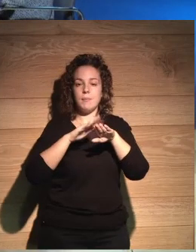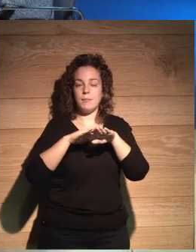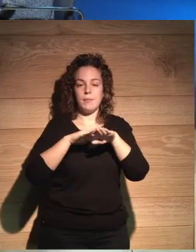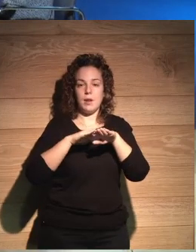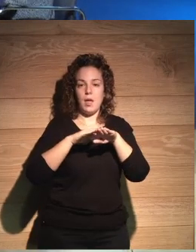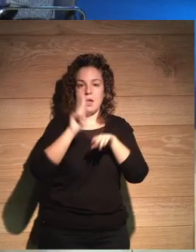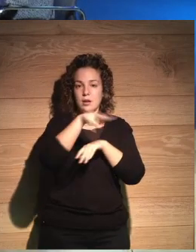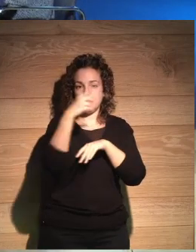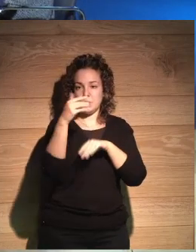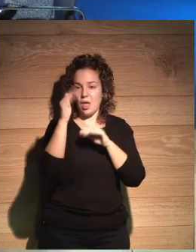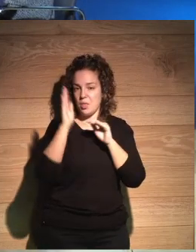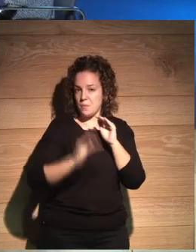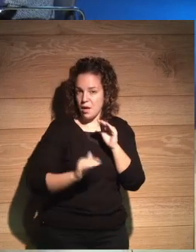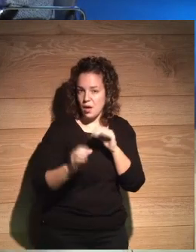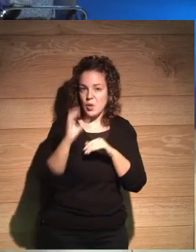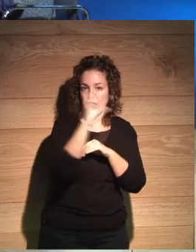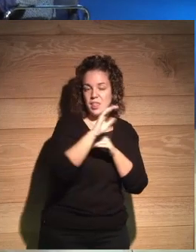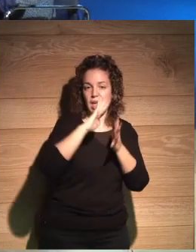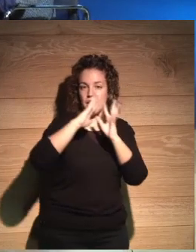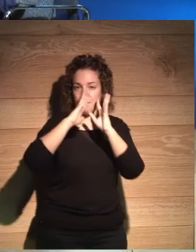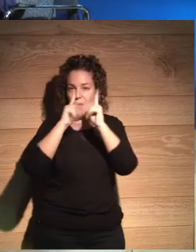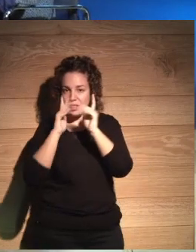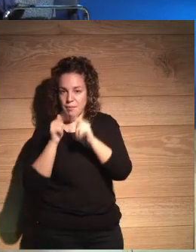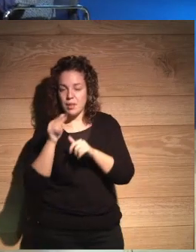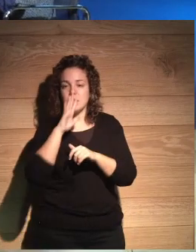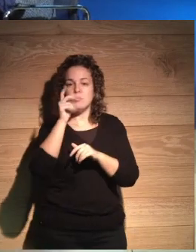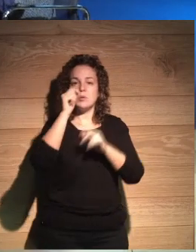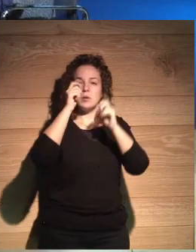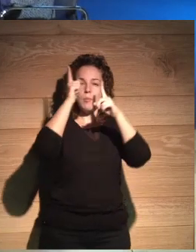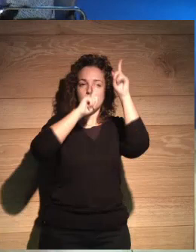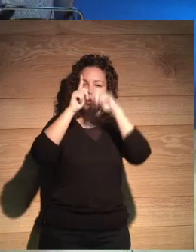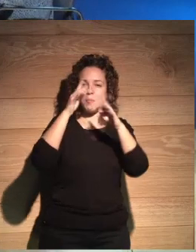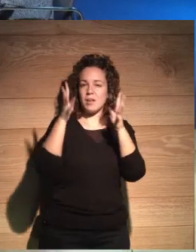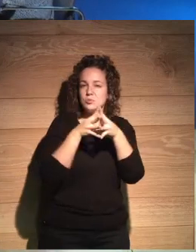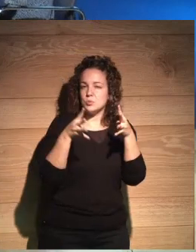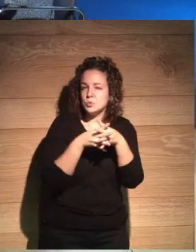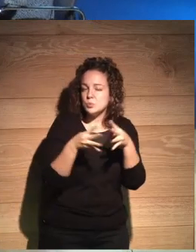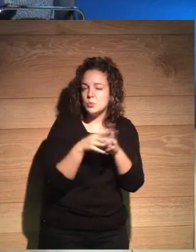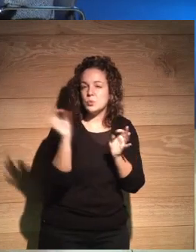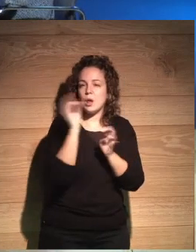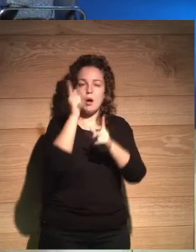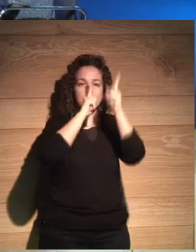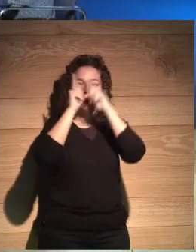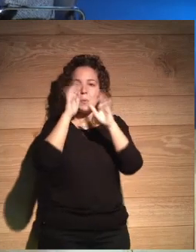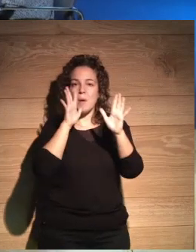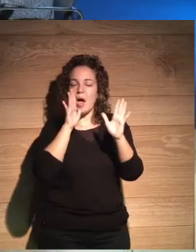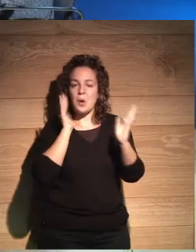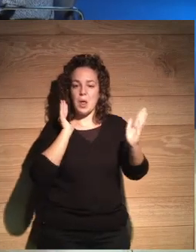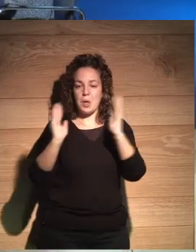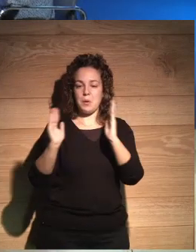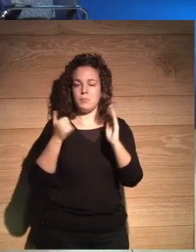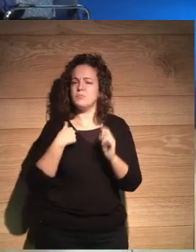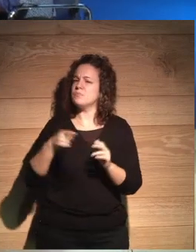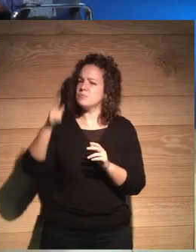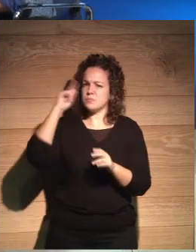resultados en general en ciencia, matemáticas y demás? ¿Hay un problema estructural? ¿Es un problema puntual? Yo no